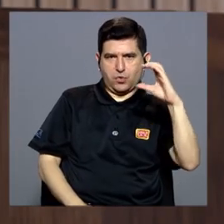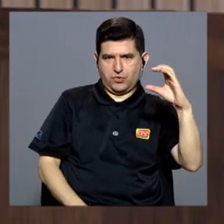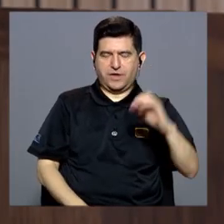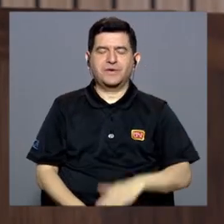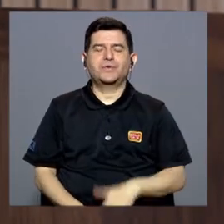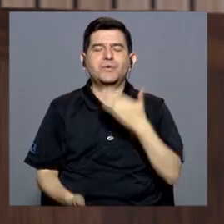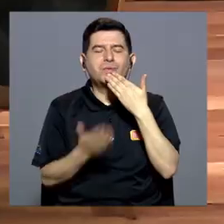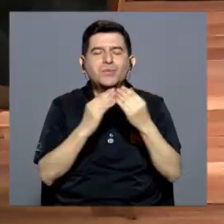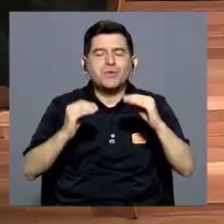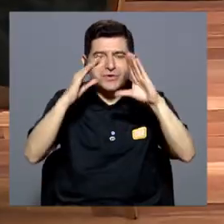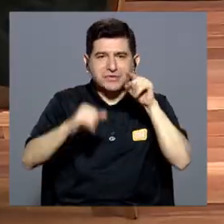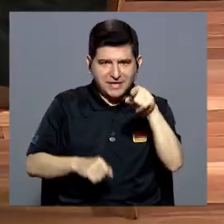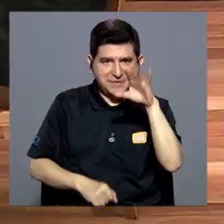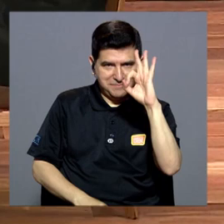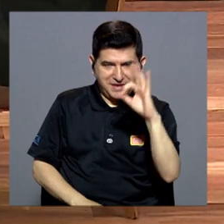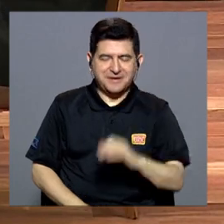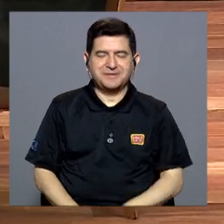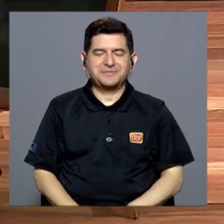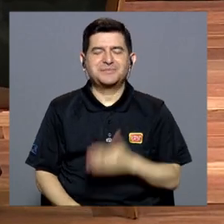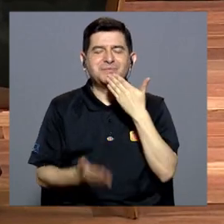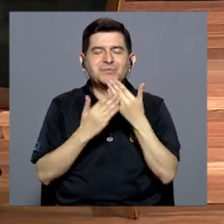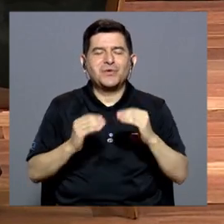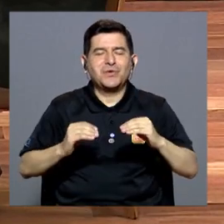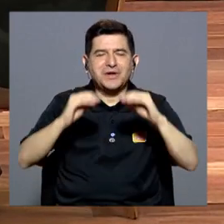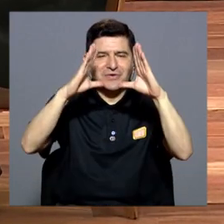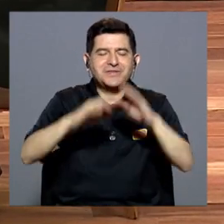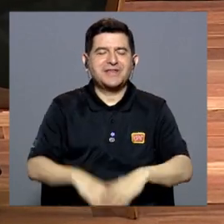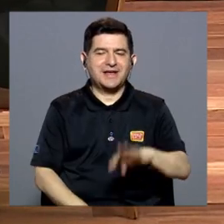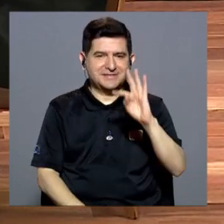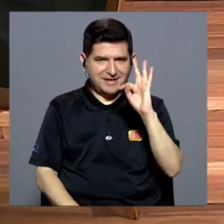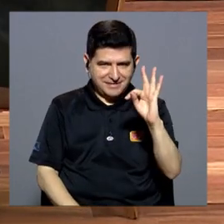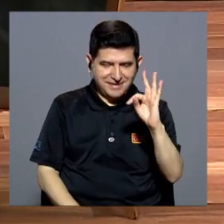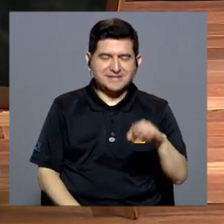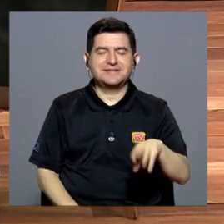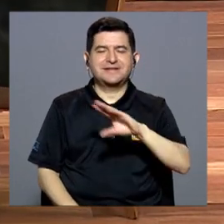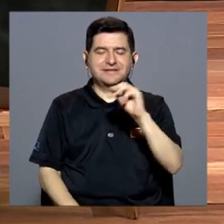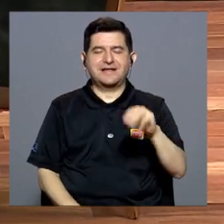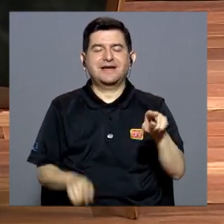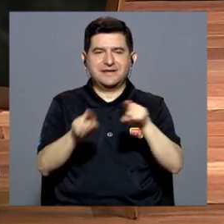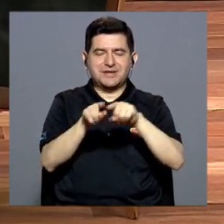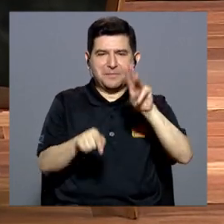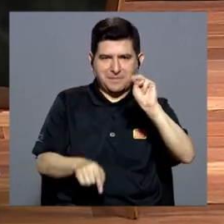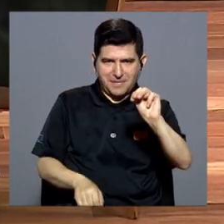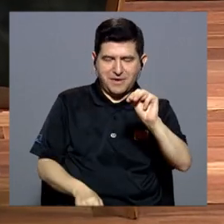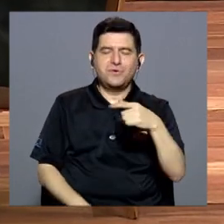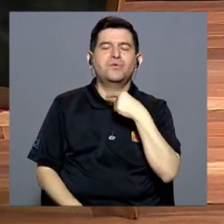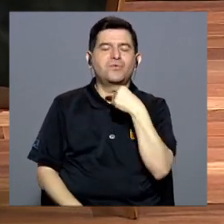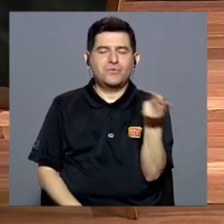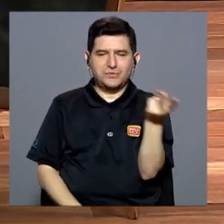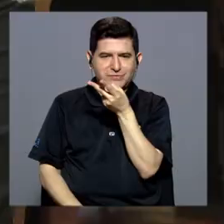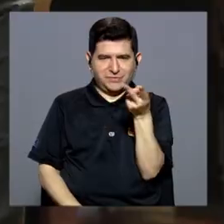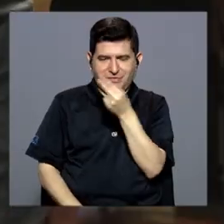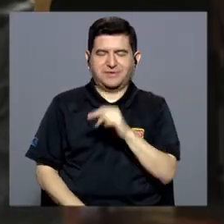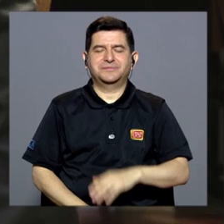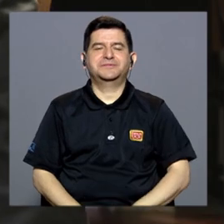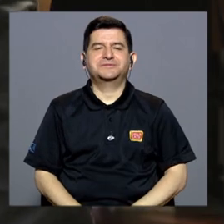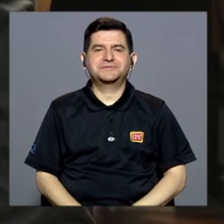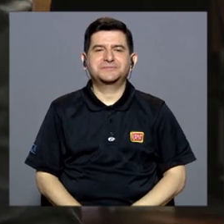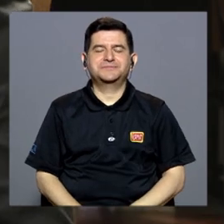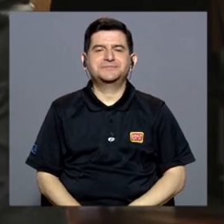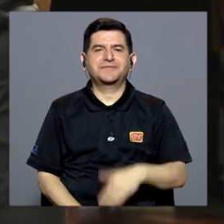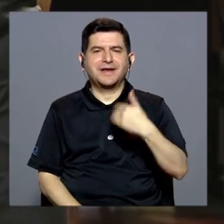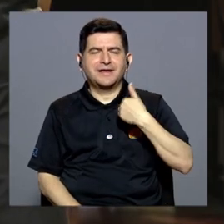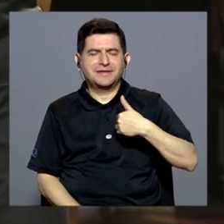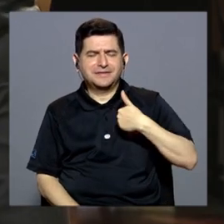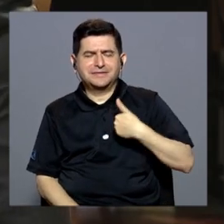Buenos días, ¿cómo están? Muy buenos días, Teresita y Marlon. Es un gusto estar con ambos. Don Henning,